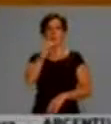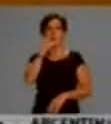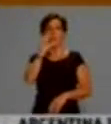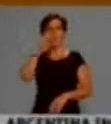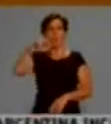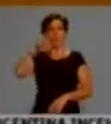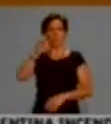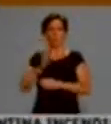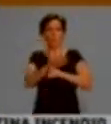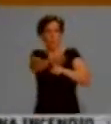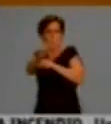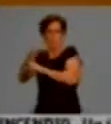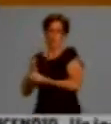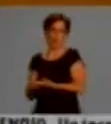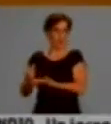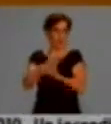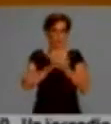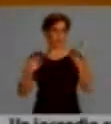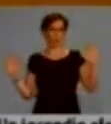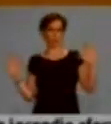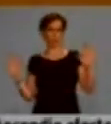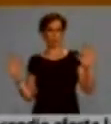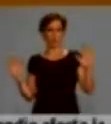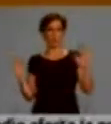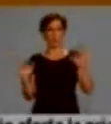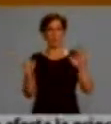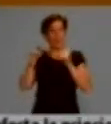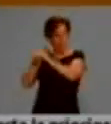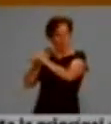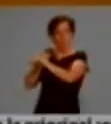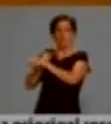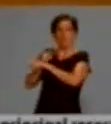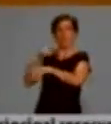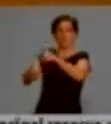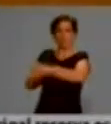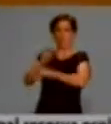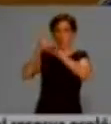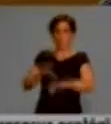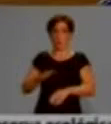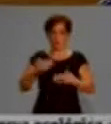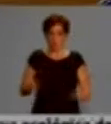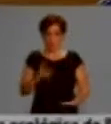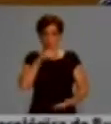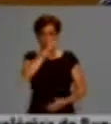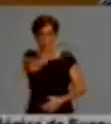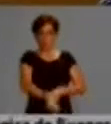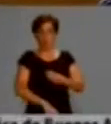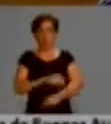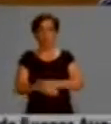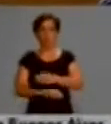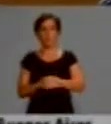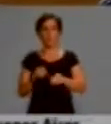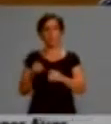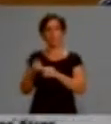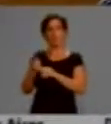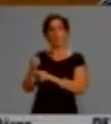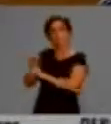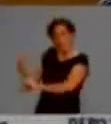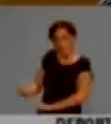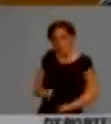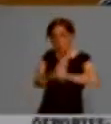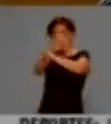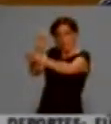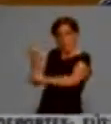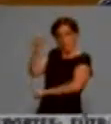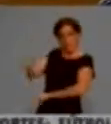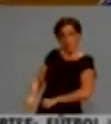todos. Pretendió, como ha hecho usted hoy aquí, hacernos creer que el padrino del señor Bárcenas es el